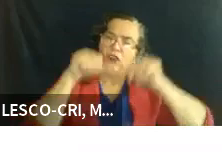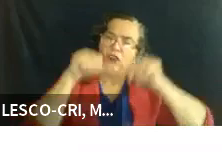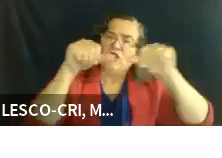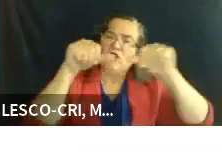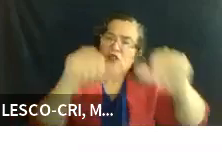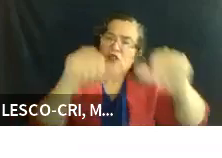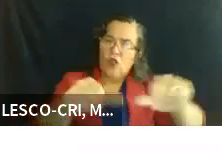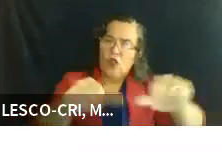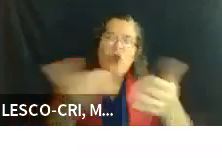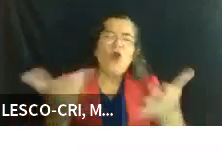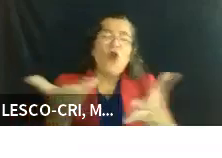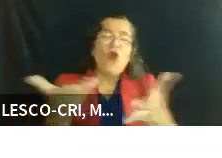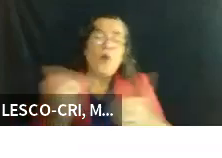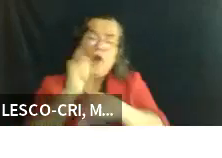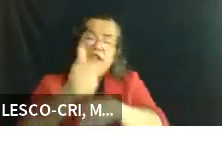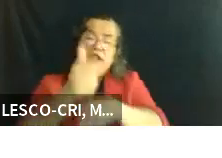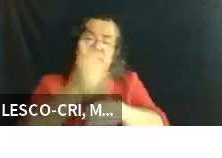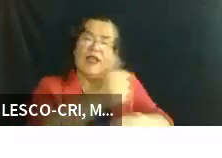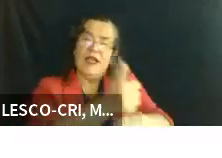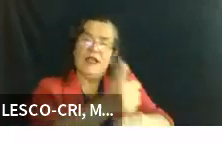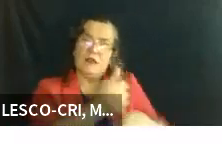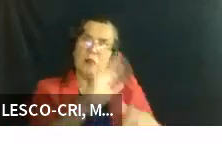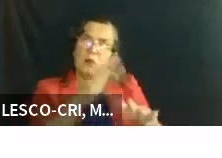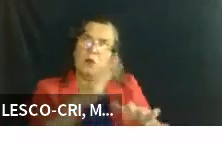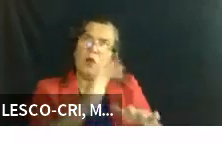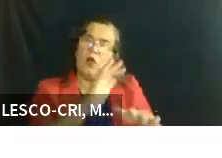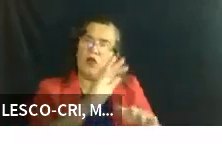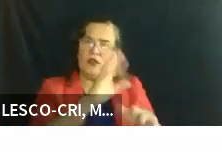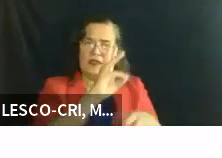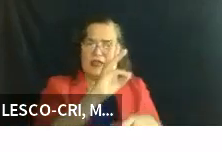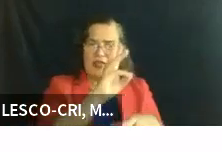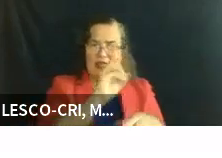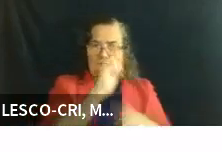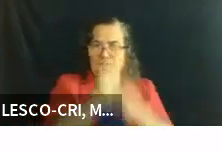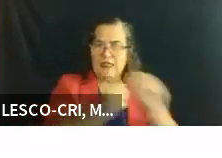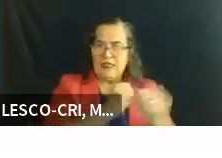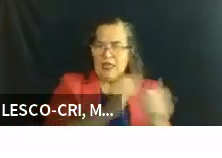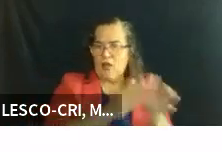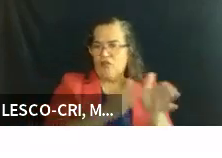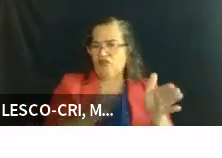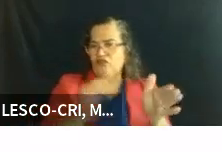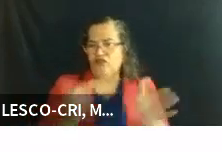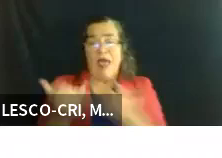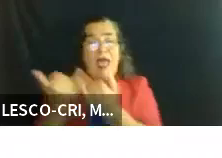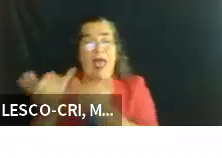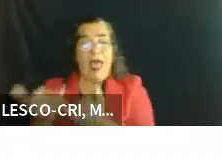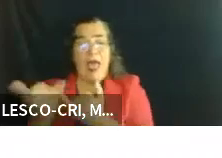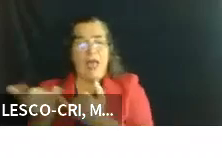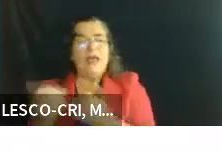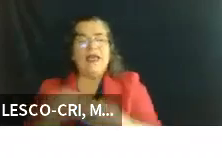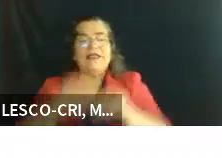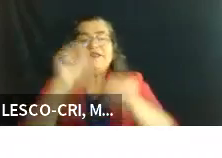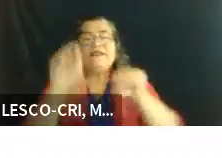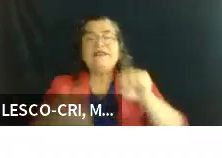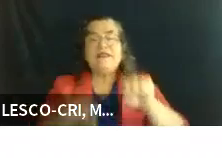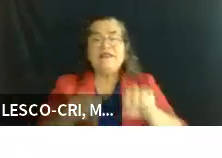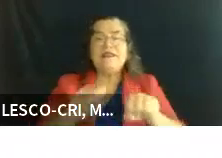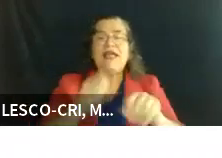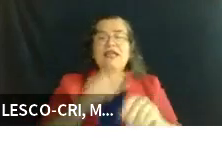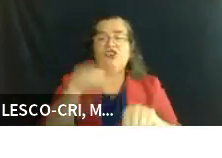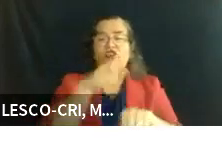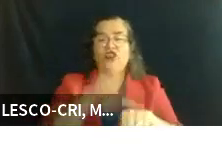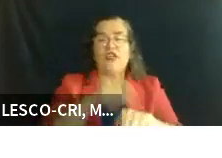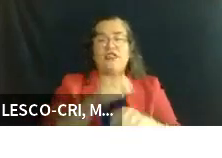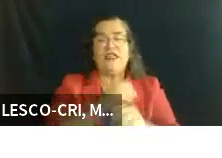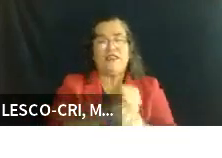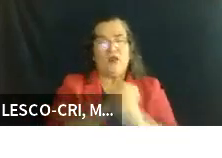de la instalación desde la década de los 70 hasta la actualidad de sistemas nacionales de aseguramiento de la calidad